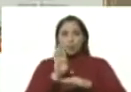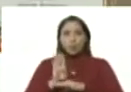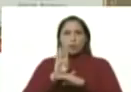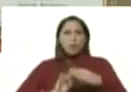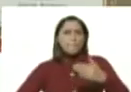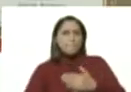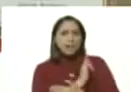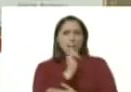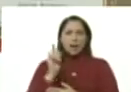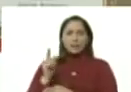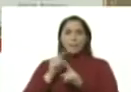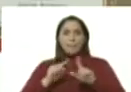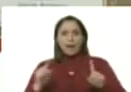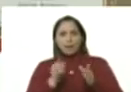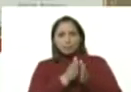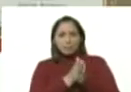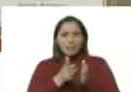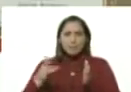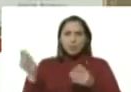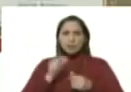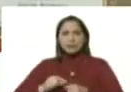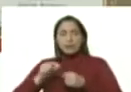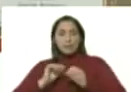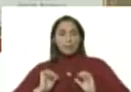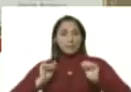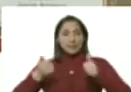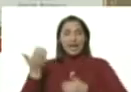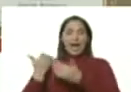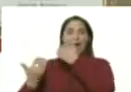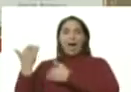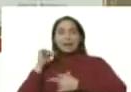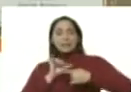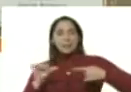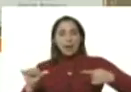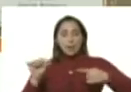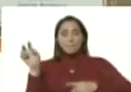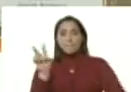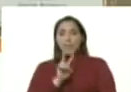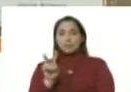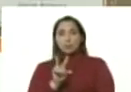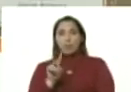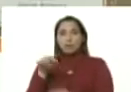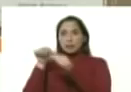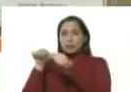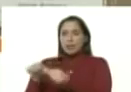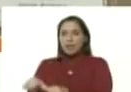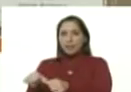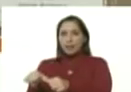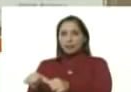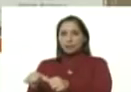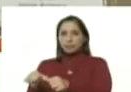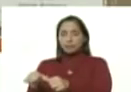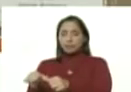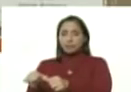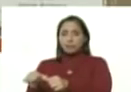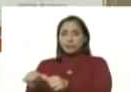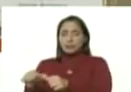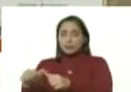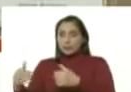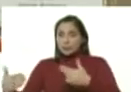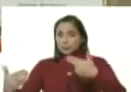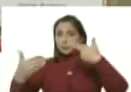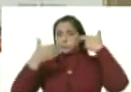esta temporada de siembra que arrancó hace varias semanas en Venezuela, se quedaron secuestrados de manera